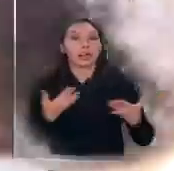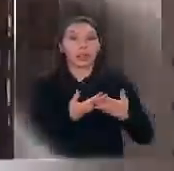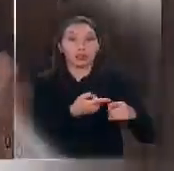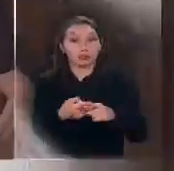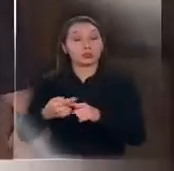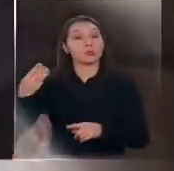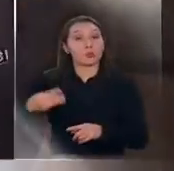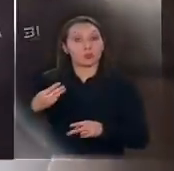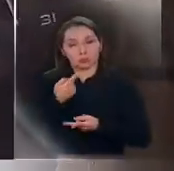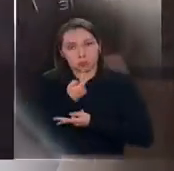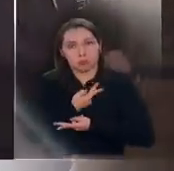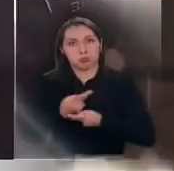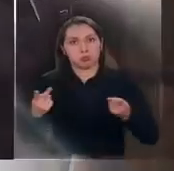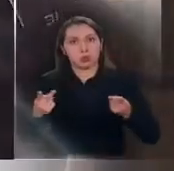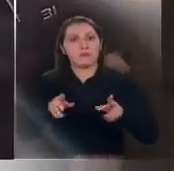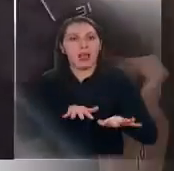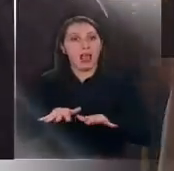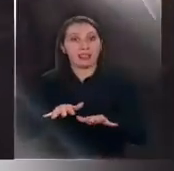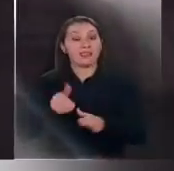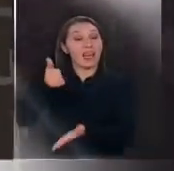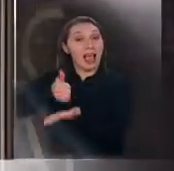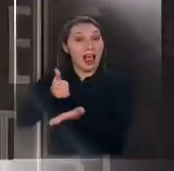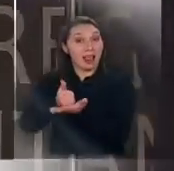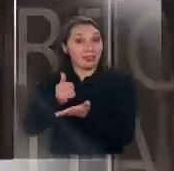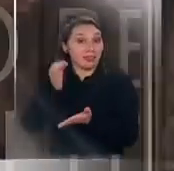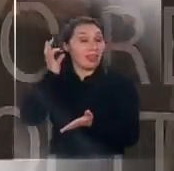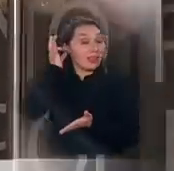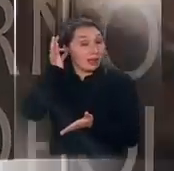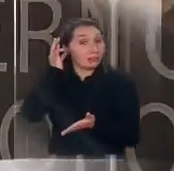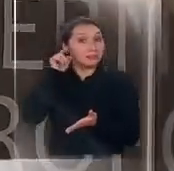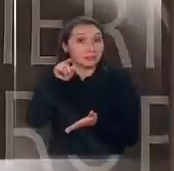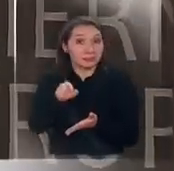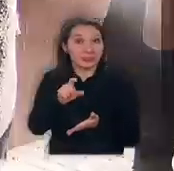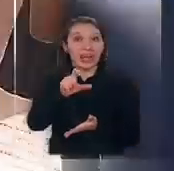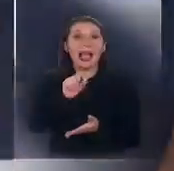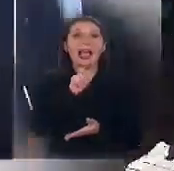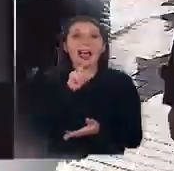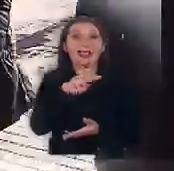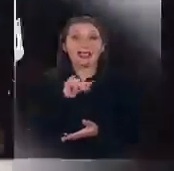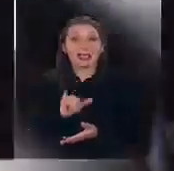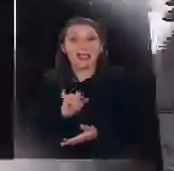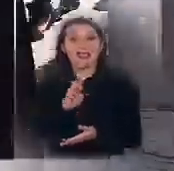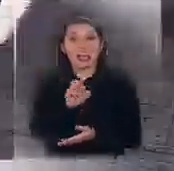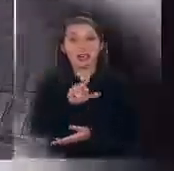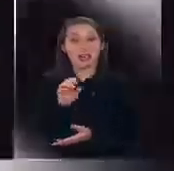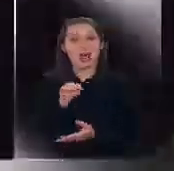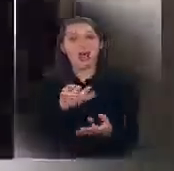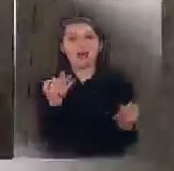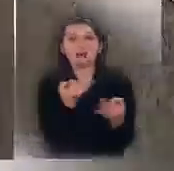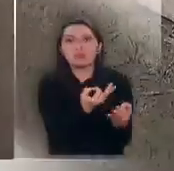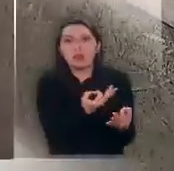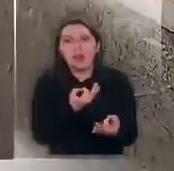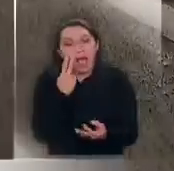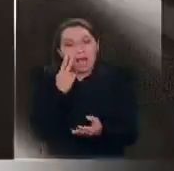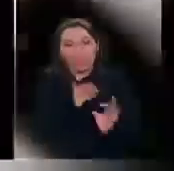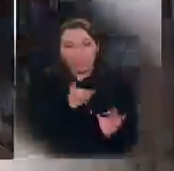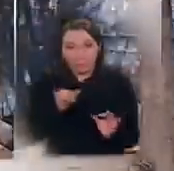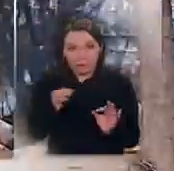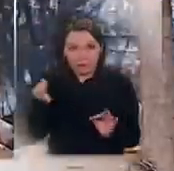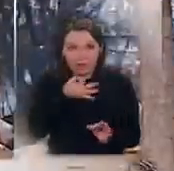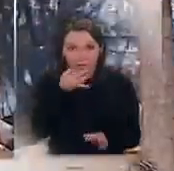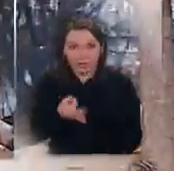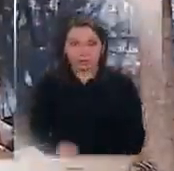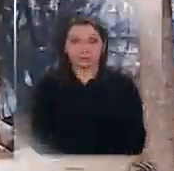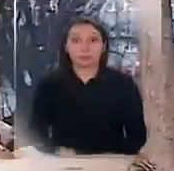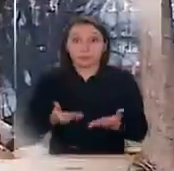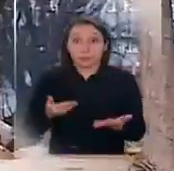sociales, el municipio publicó una actividad de la alcaldesa Katy Barriga. En ella intentamos obtener su versión. Ya veremos qué nos dijo. Hoy día